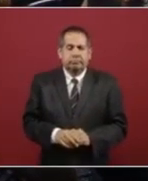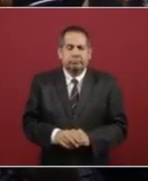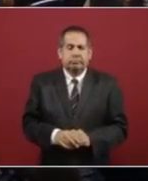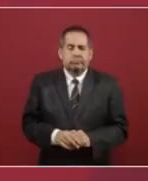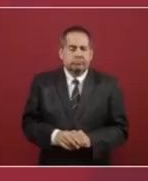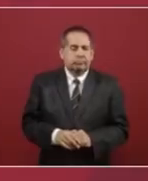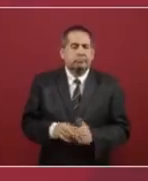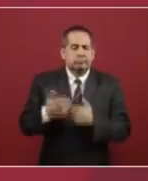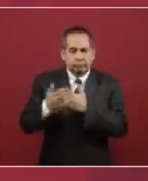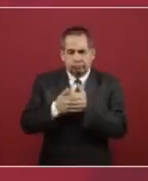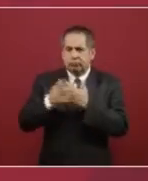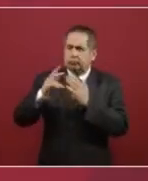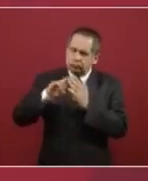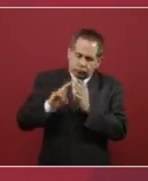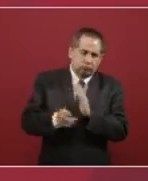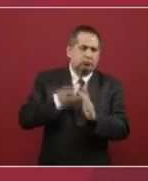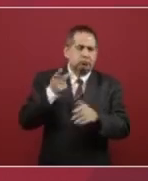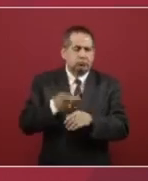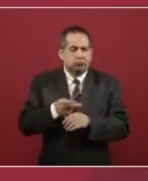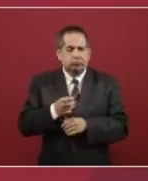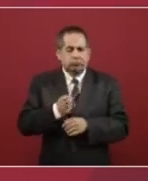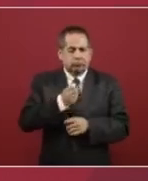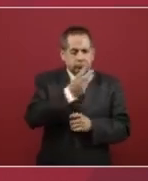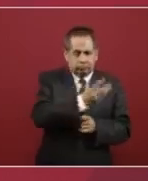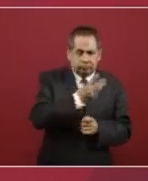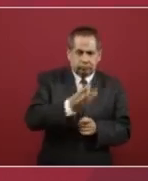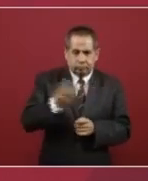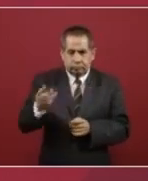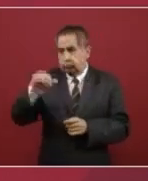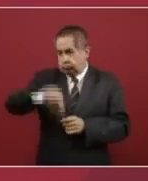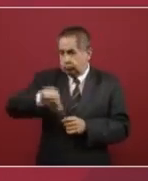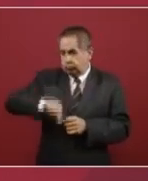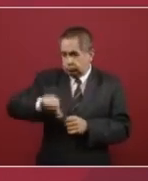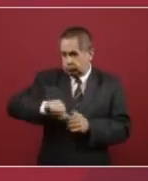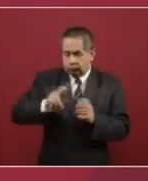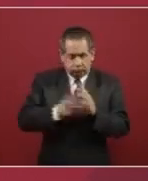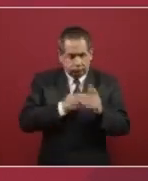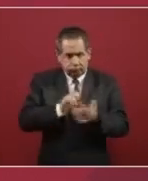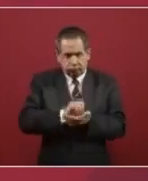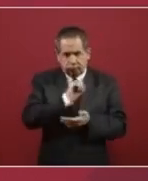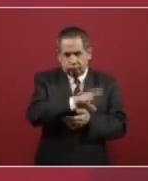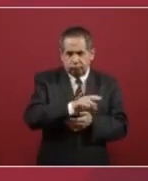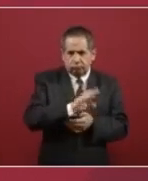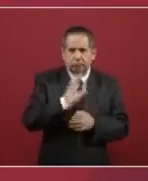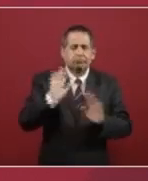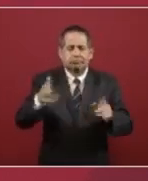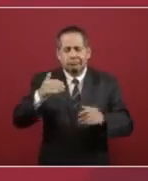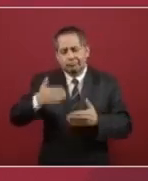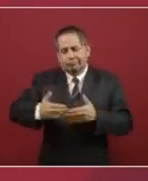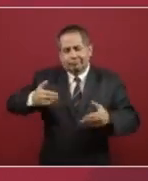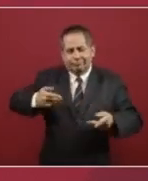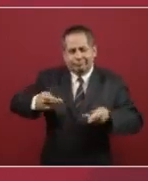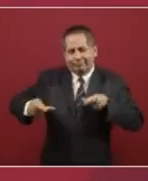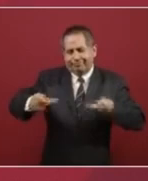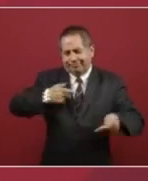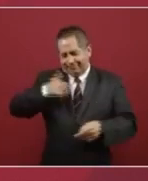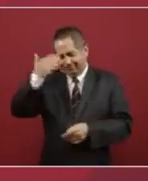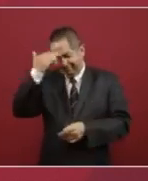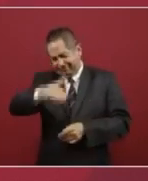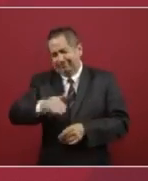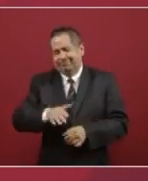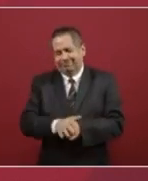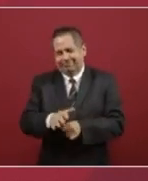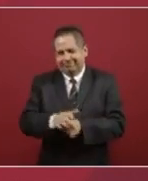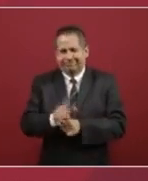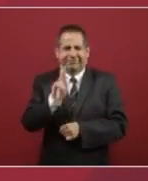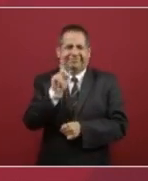a enviar de nuevo las ternas el día de hoy. Ya tenía preparado el plan